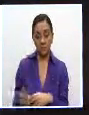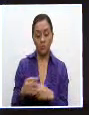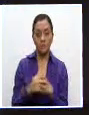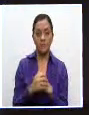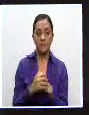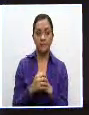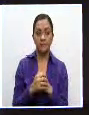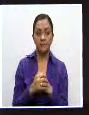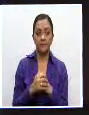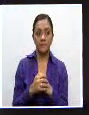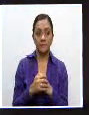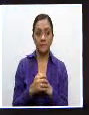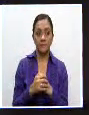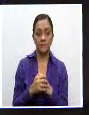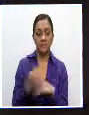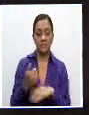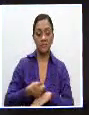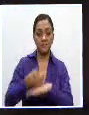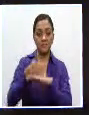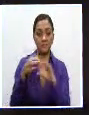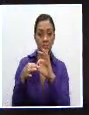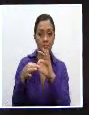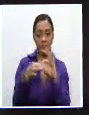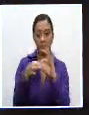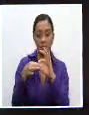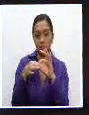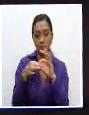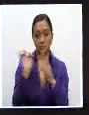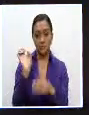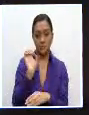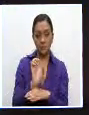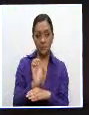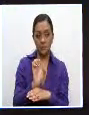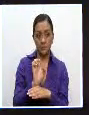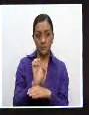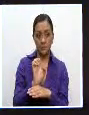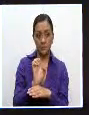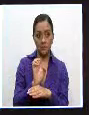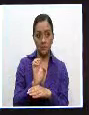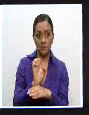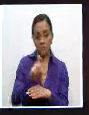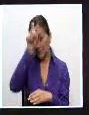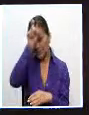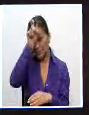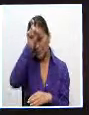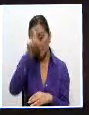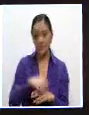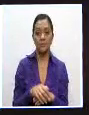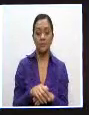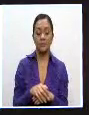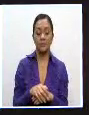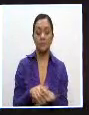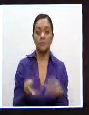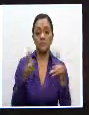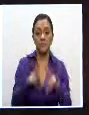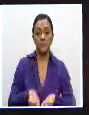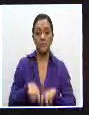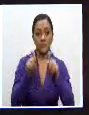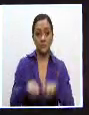un acuerdo marco de cooperación entre el gobierno de la República del Ecuador y la República de Turquía una convención